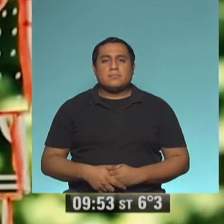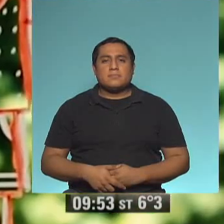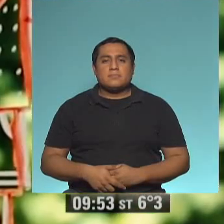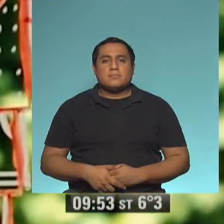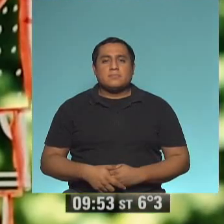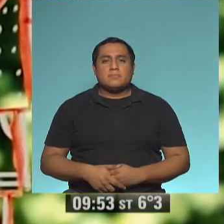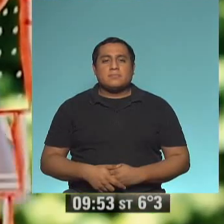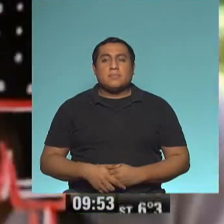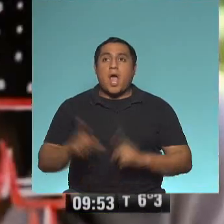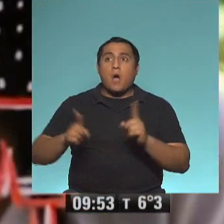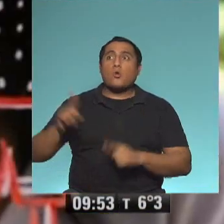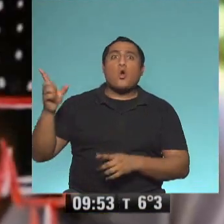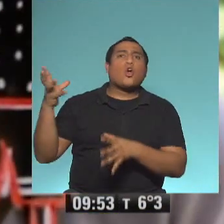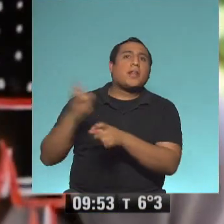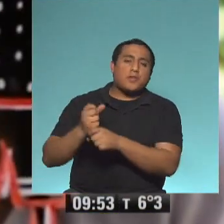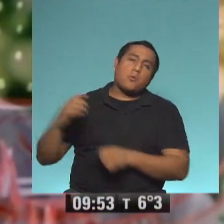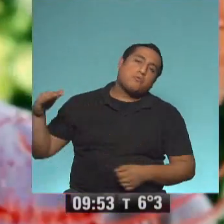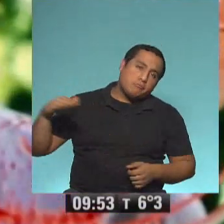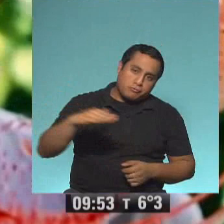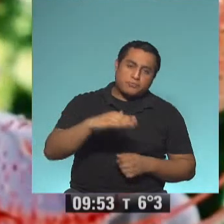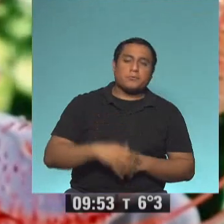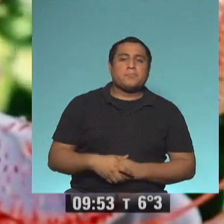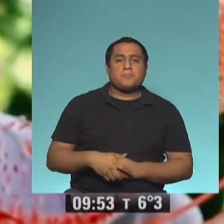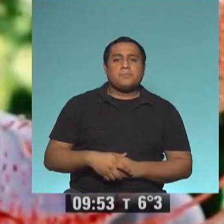¿Y quién vino en colectivo?